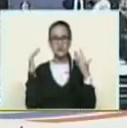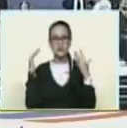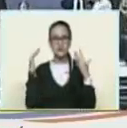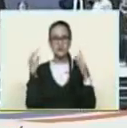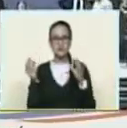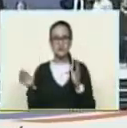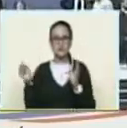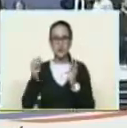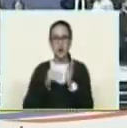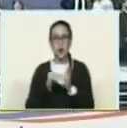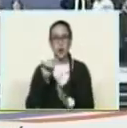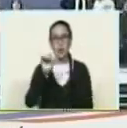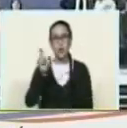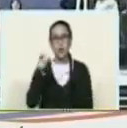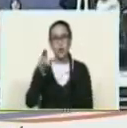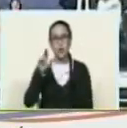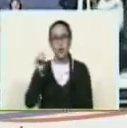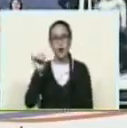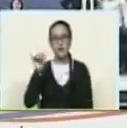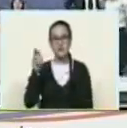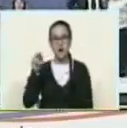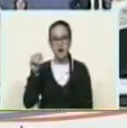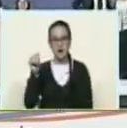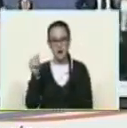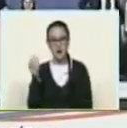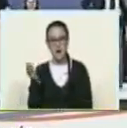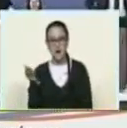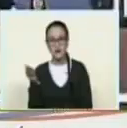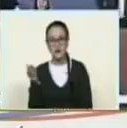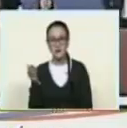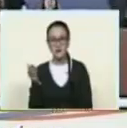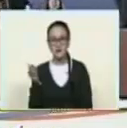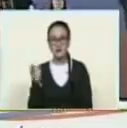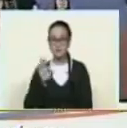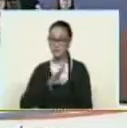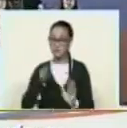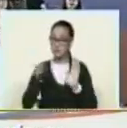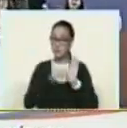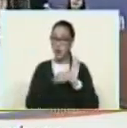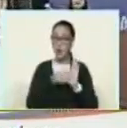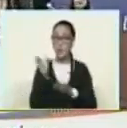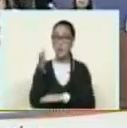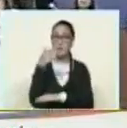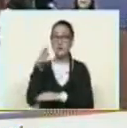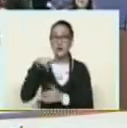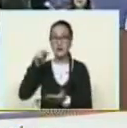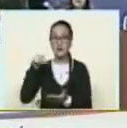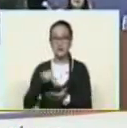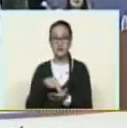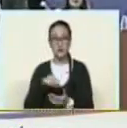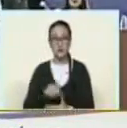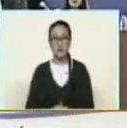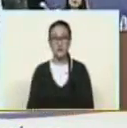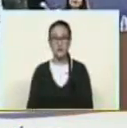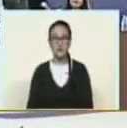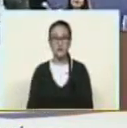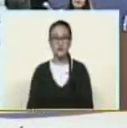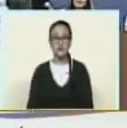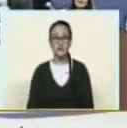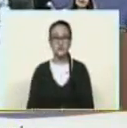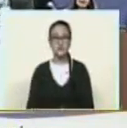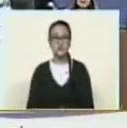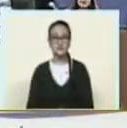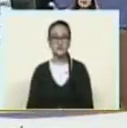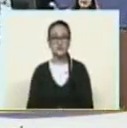la provincia de Guayana, el decreto de Simón Bolívar, como parte de la bandera nacional. Tricolor